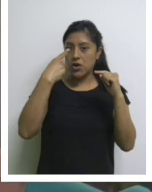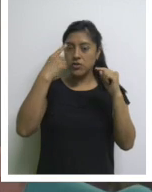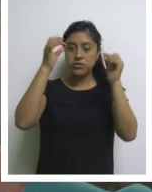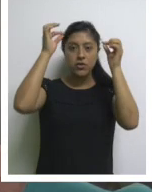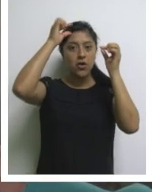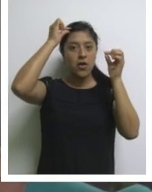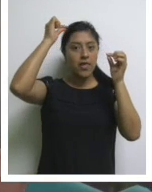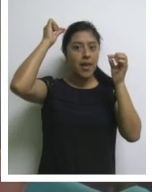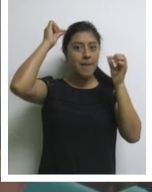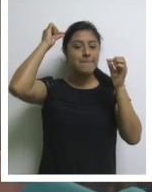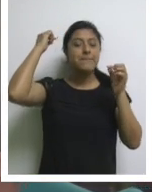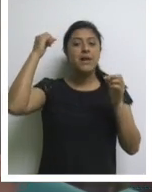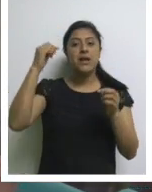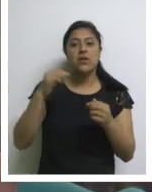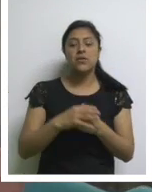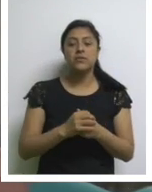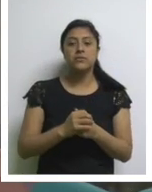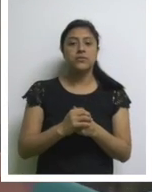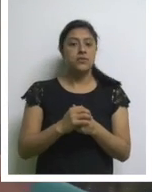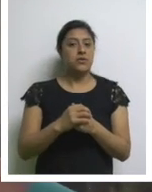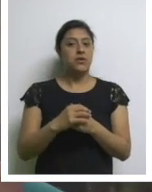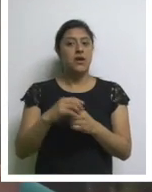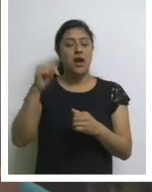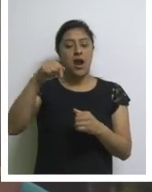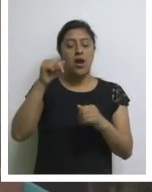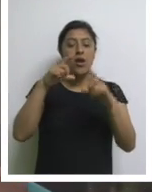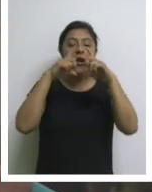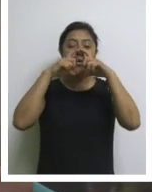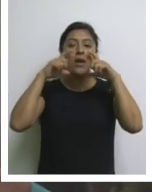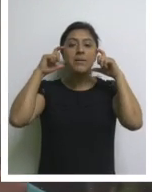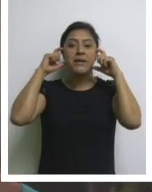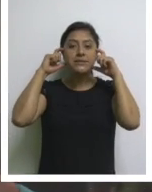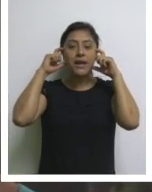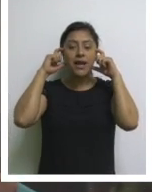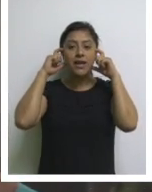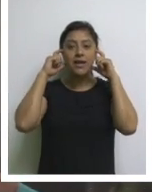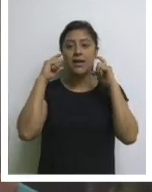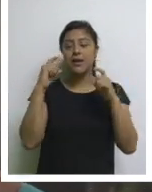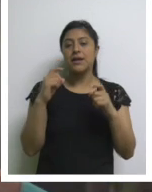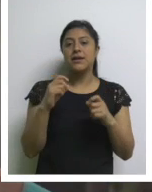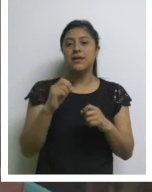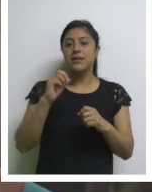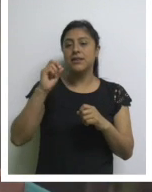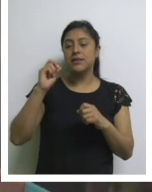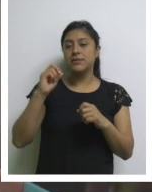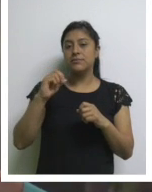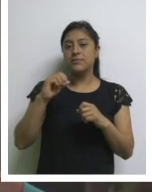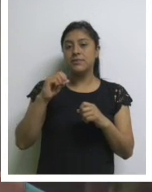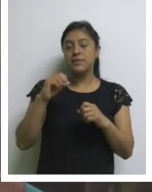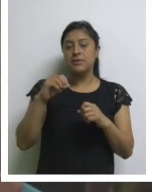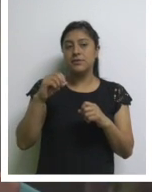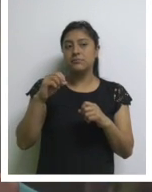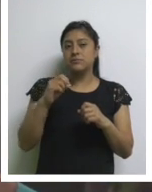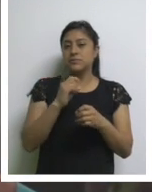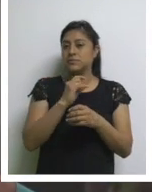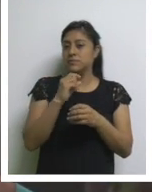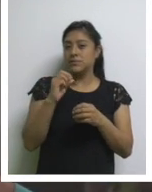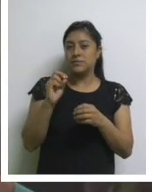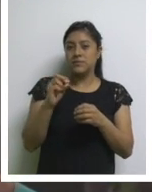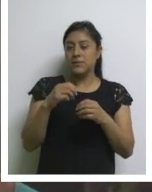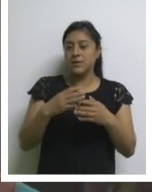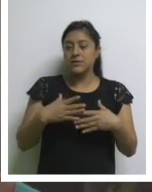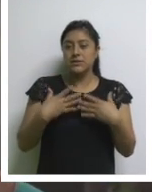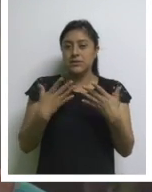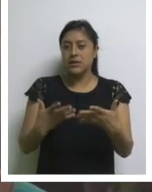Y lo más importante es, ahorita se está dando una cuestión con la mascarilla. La mascarilla